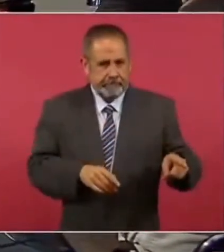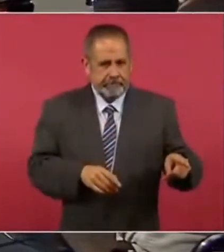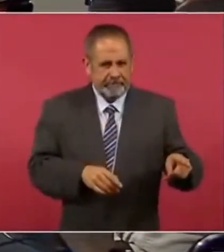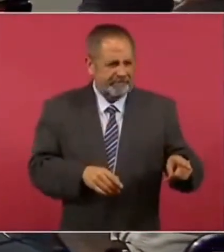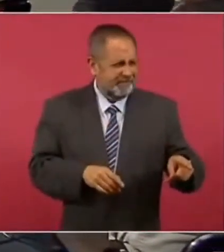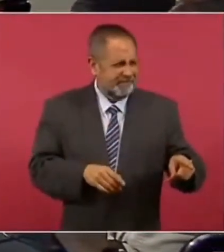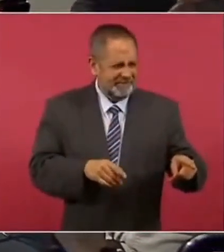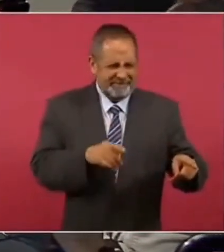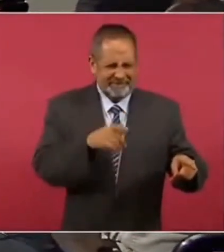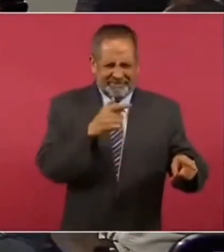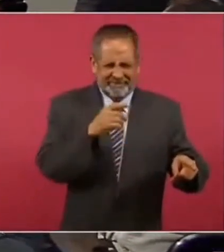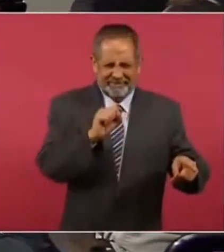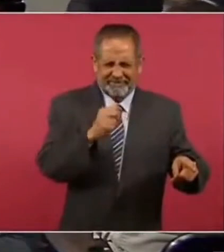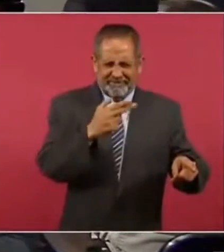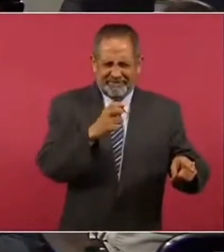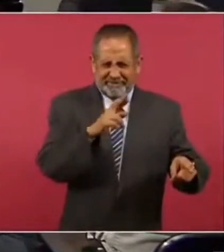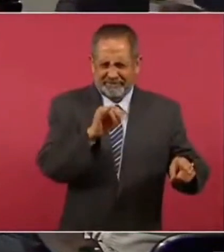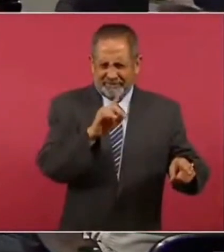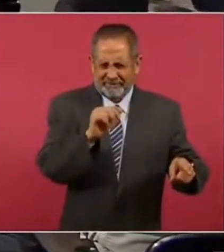Sheridan,